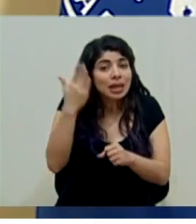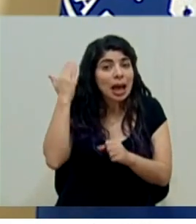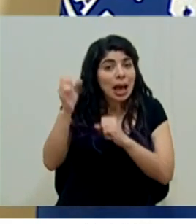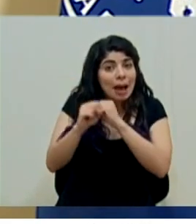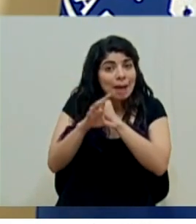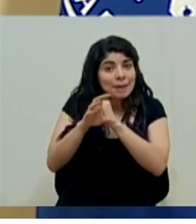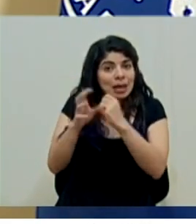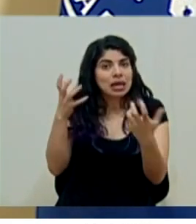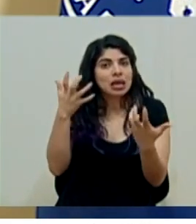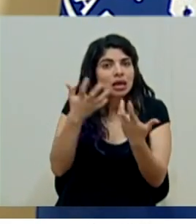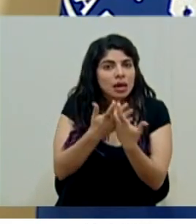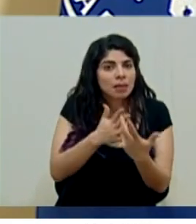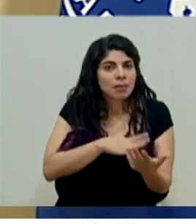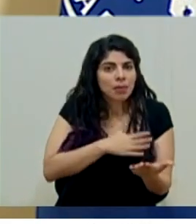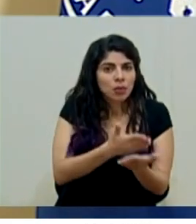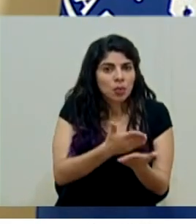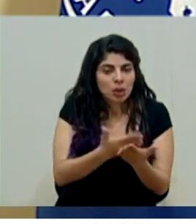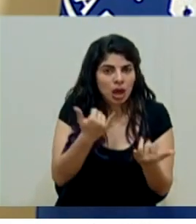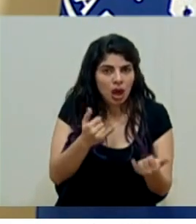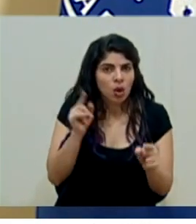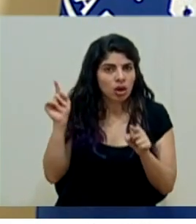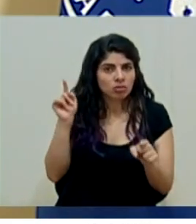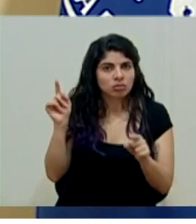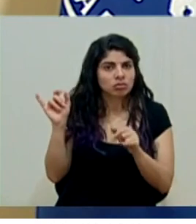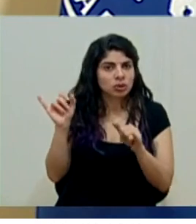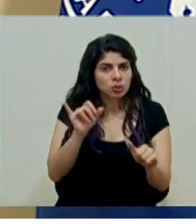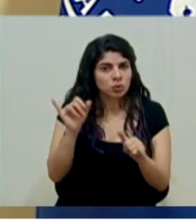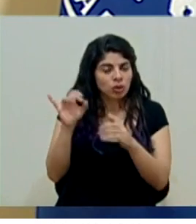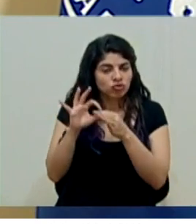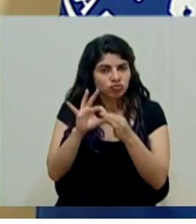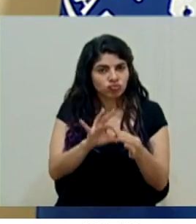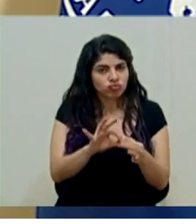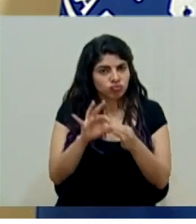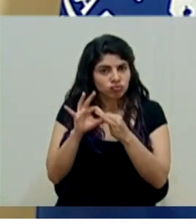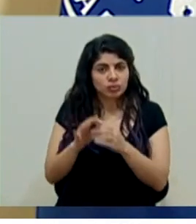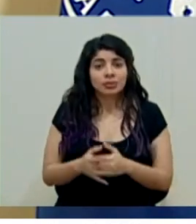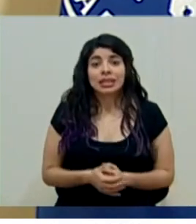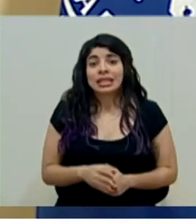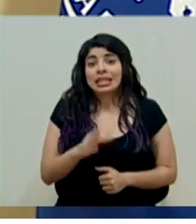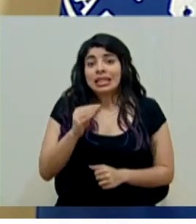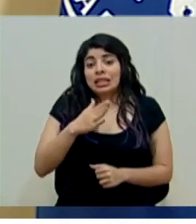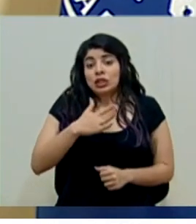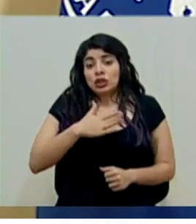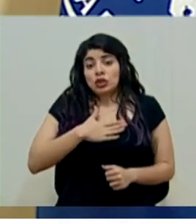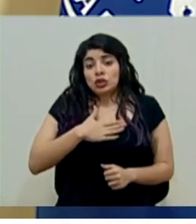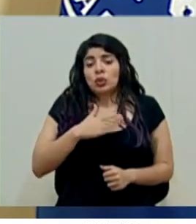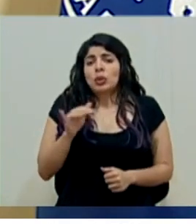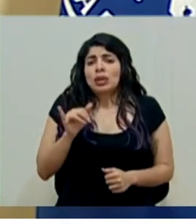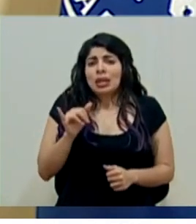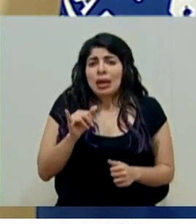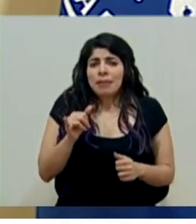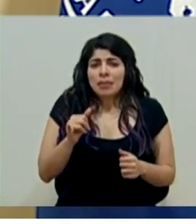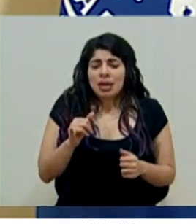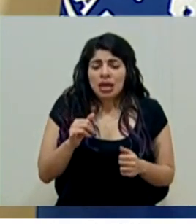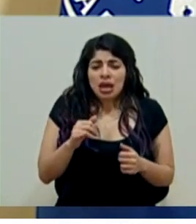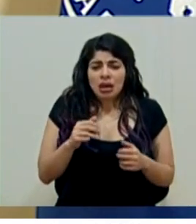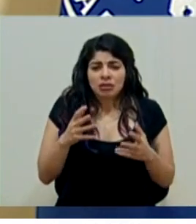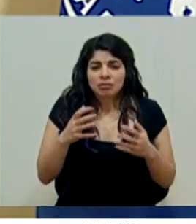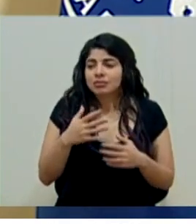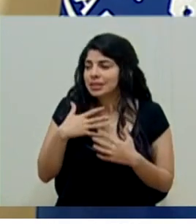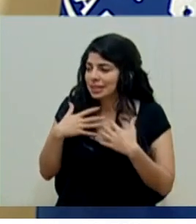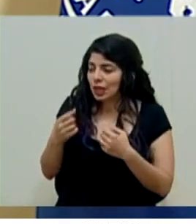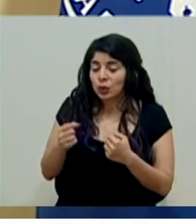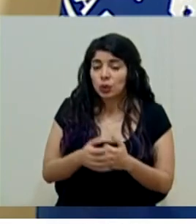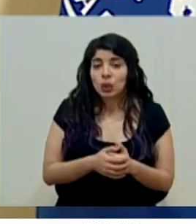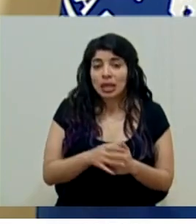campaña. Y yo he procurado, y creo no haber salido de eso,